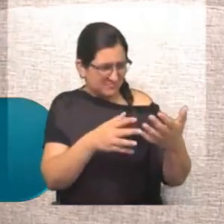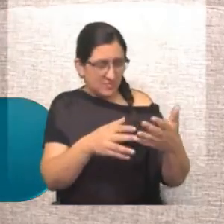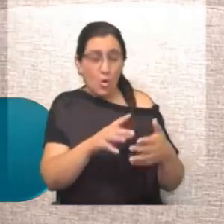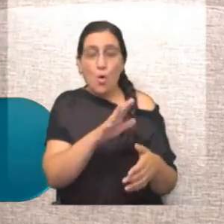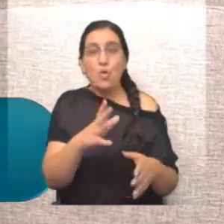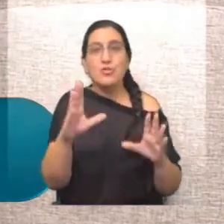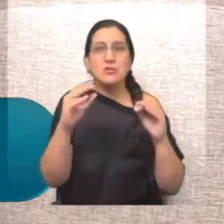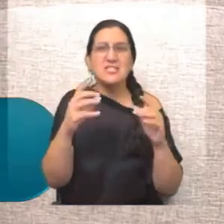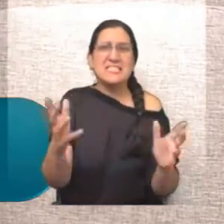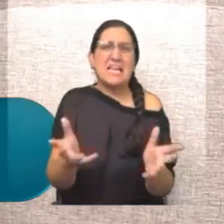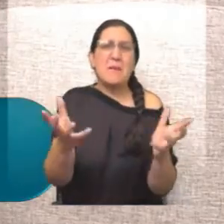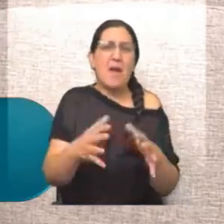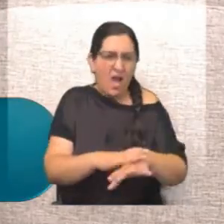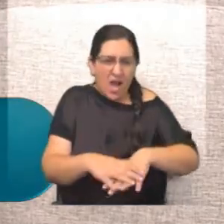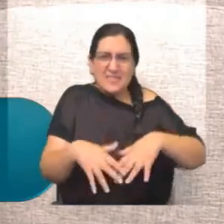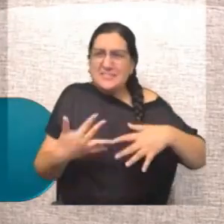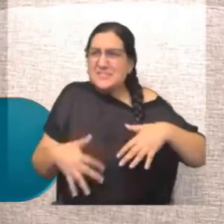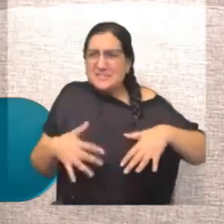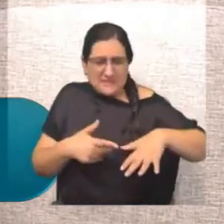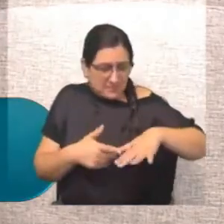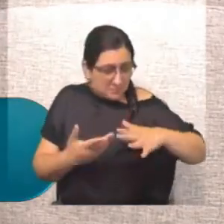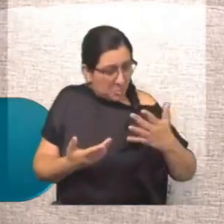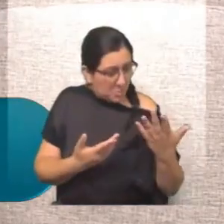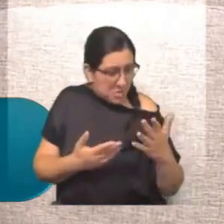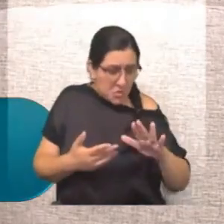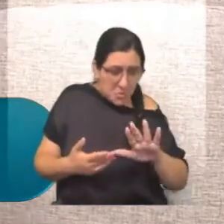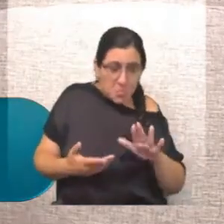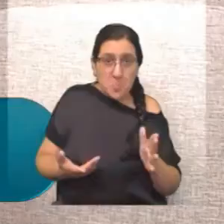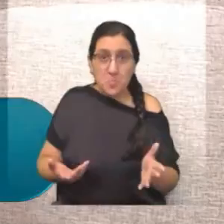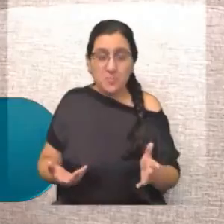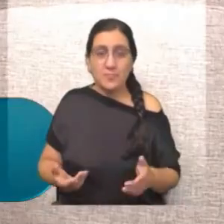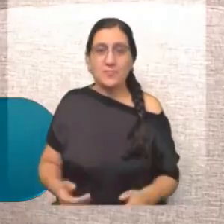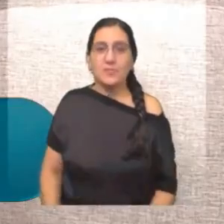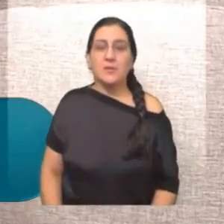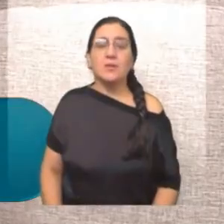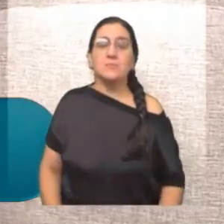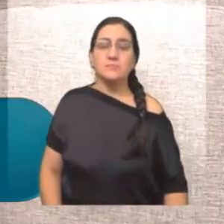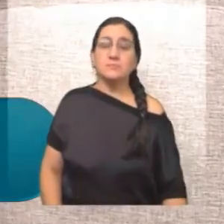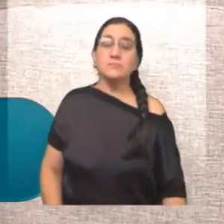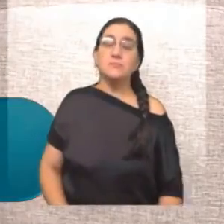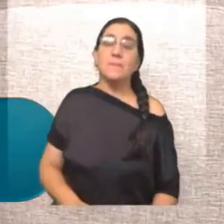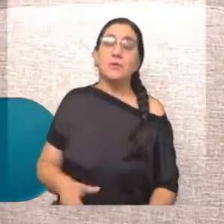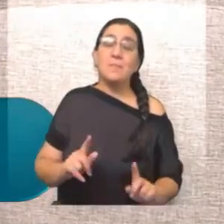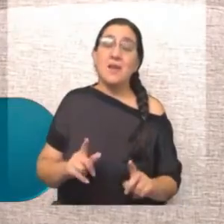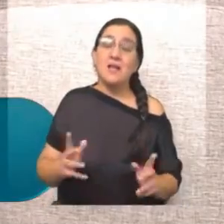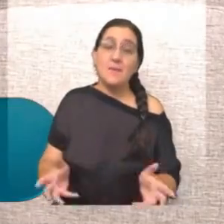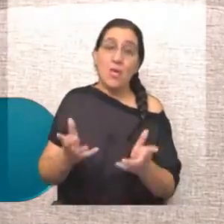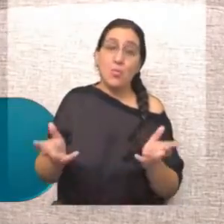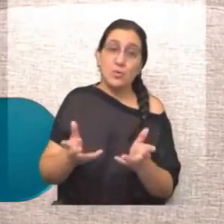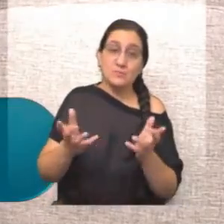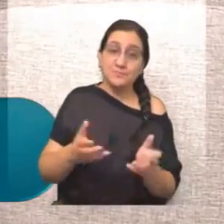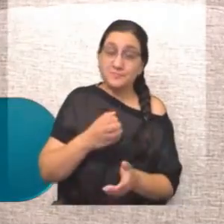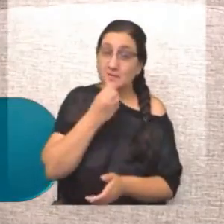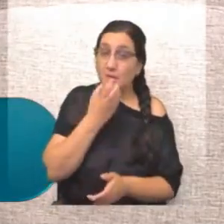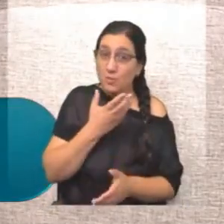mano, entonces las que son de tejido blando y de la piel, como las quemaduras, ahora después vamos a ver cicatrices también, está bueno